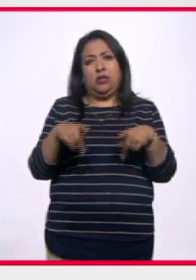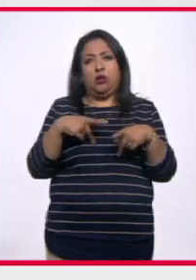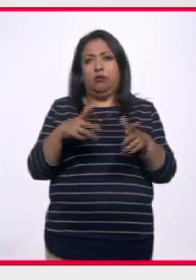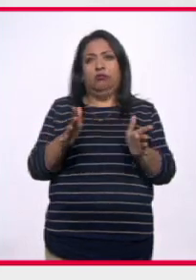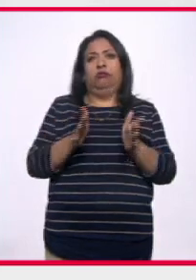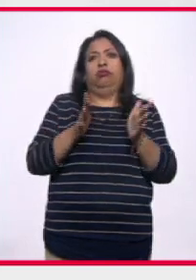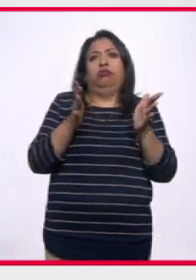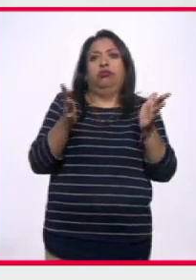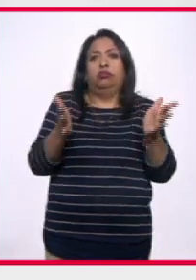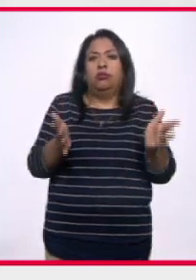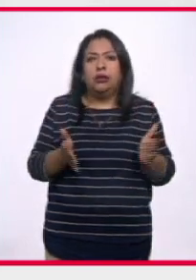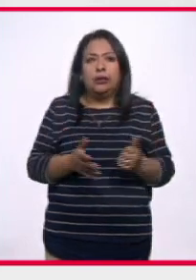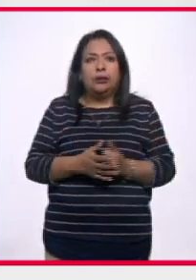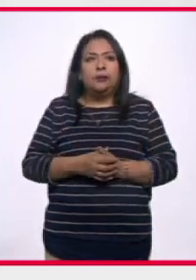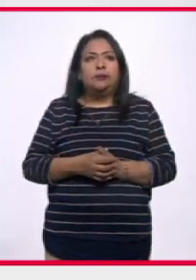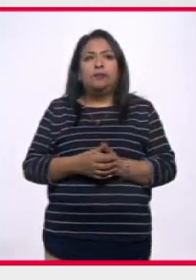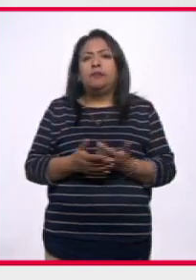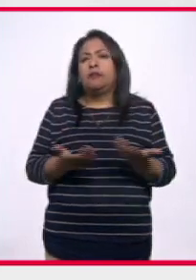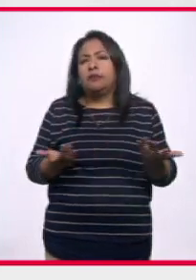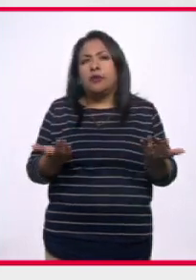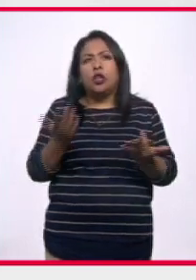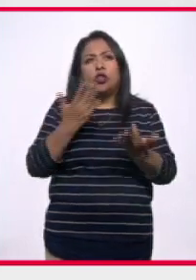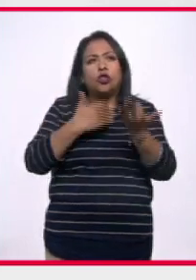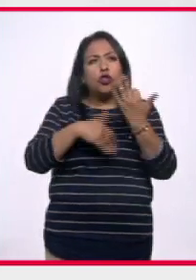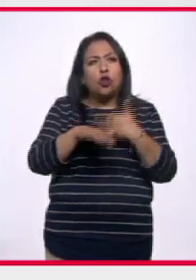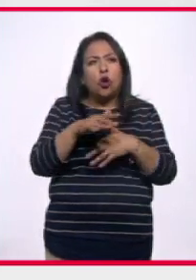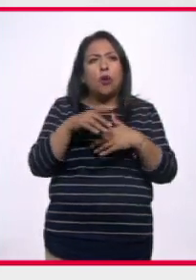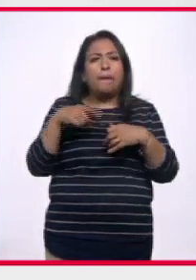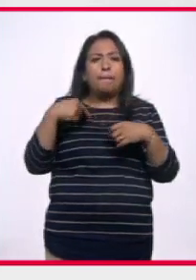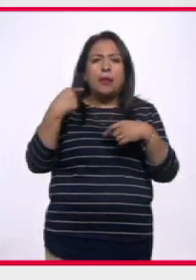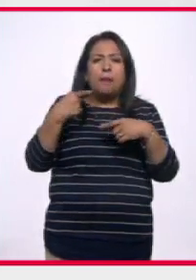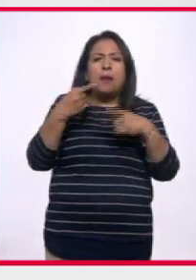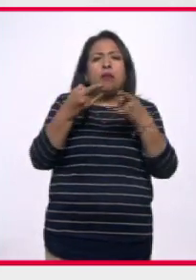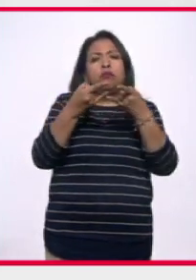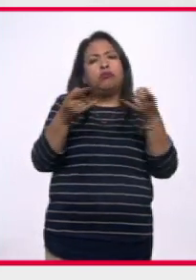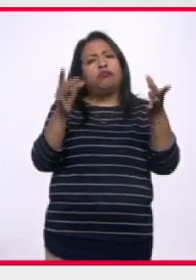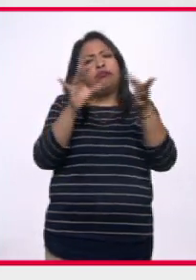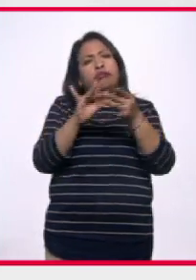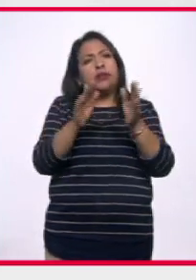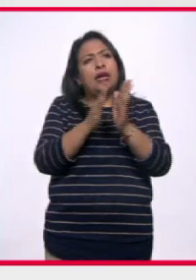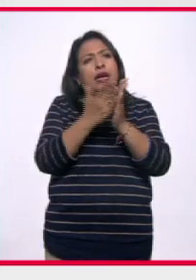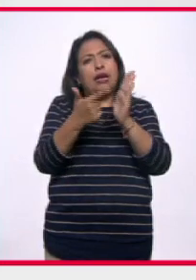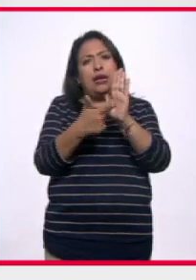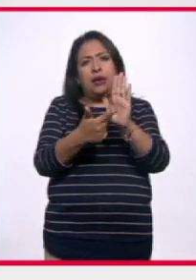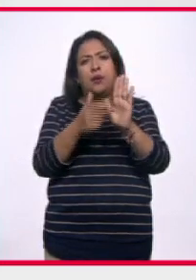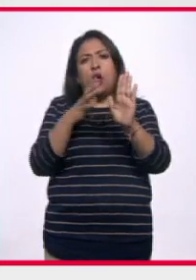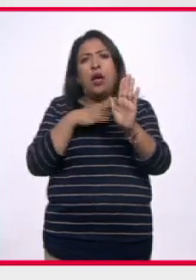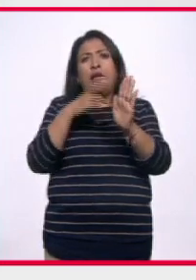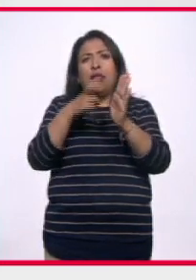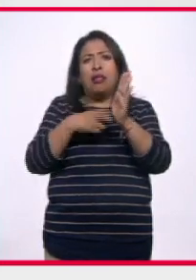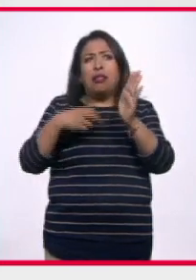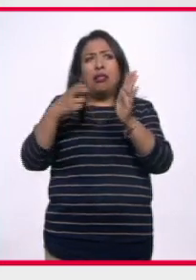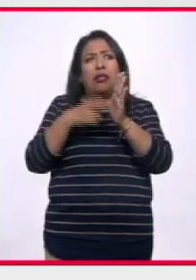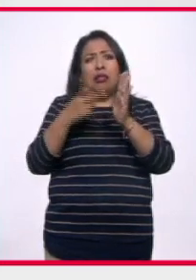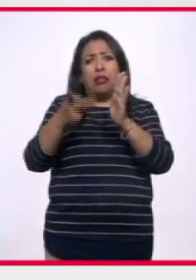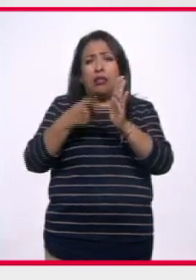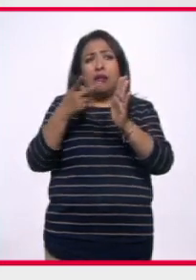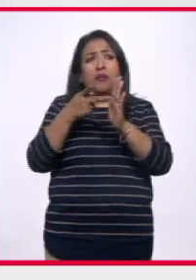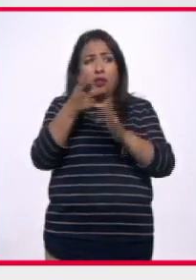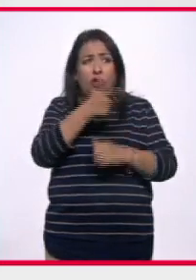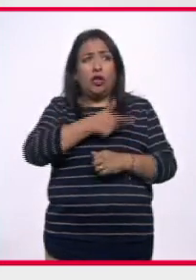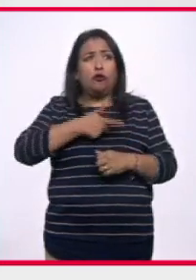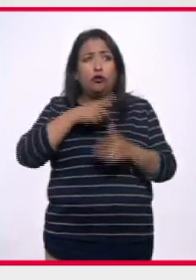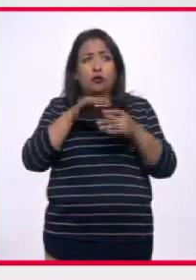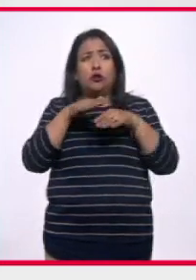sorprendentes todo esto lo has ido narrando a través de este libro que tiene muchas ediciones margo te gusta platicar